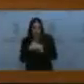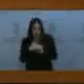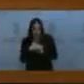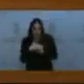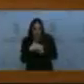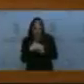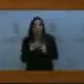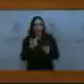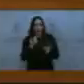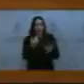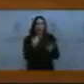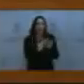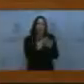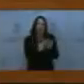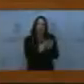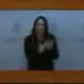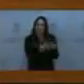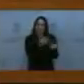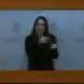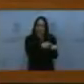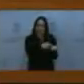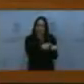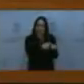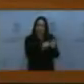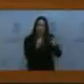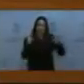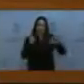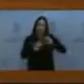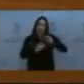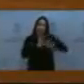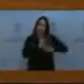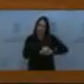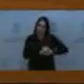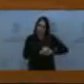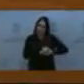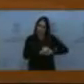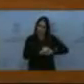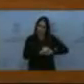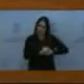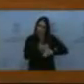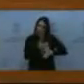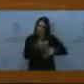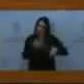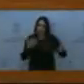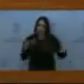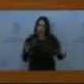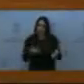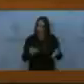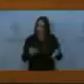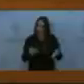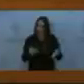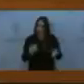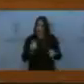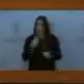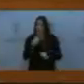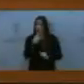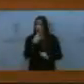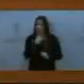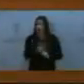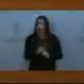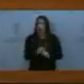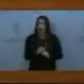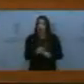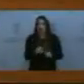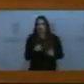que cumpla el acuerdo y no a medias y de mala manera. Me he referido a este, entiendo,